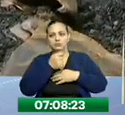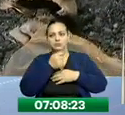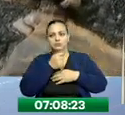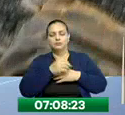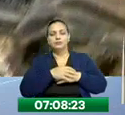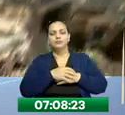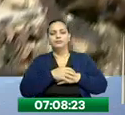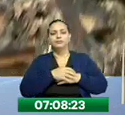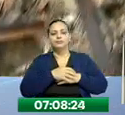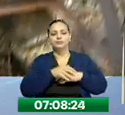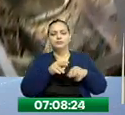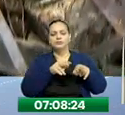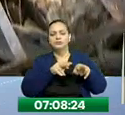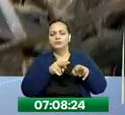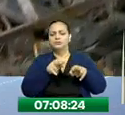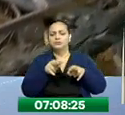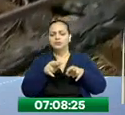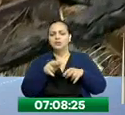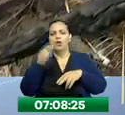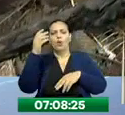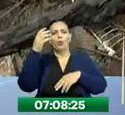está, miren lo que era un ventilador,